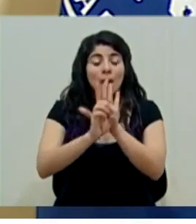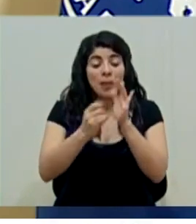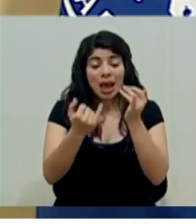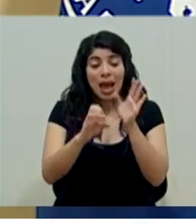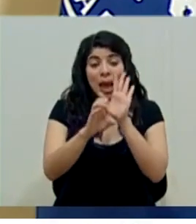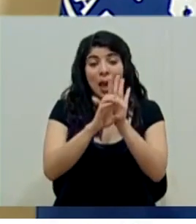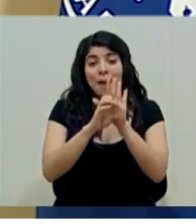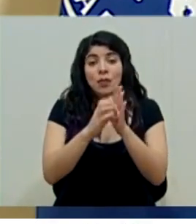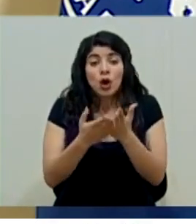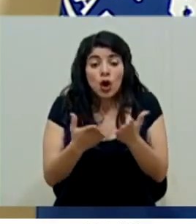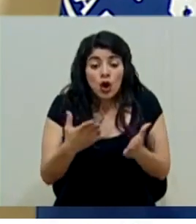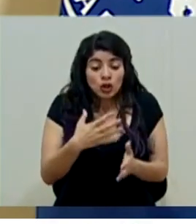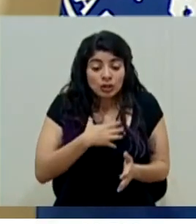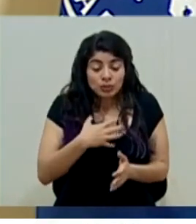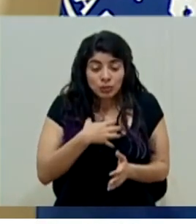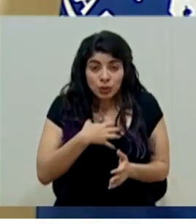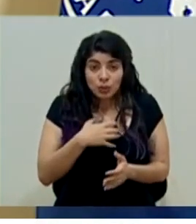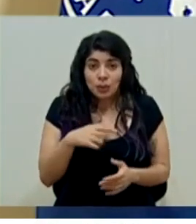ejemplo de los activos.